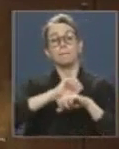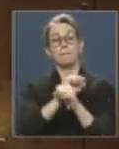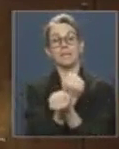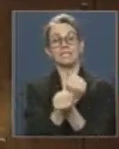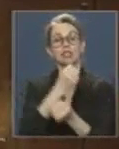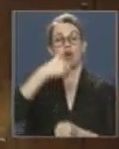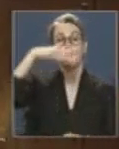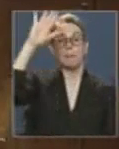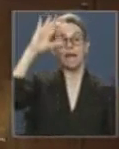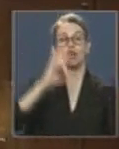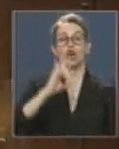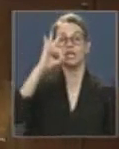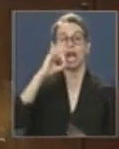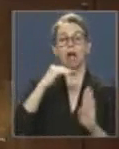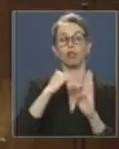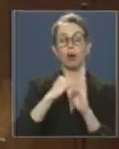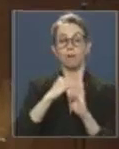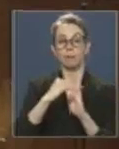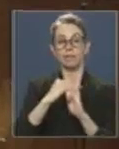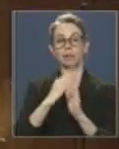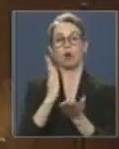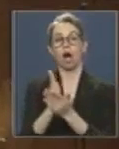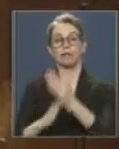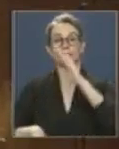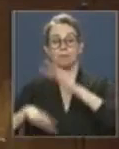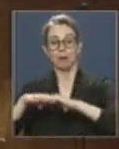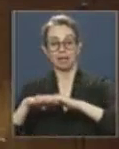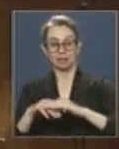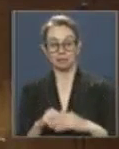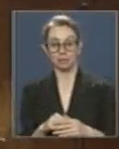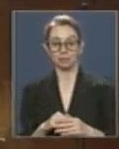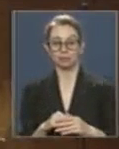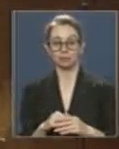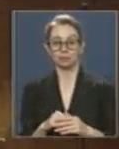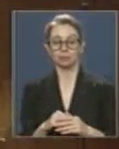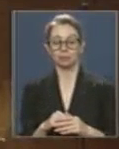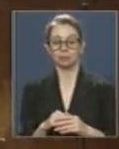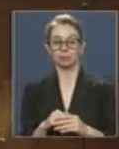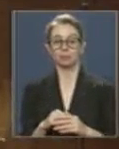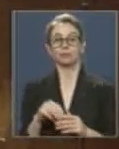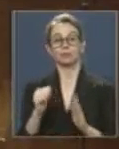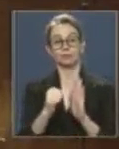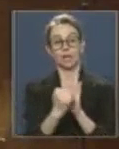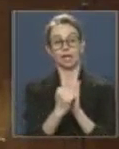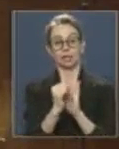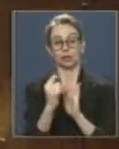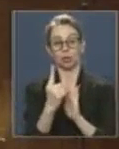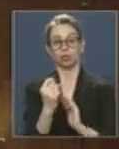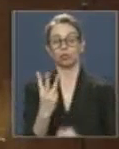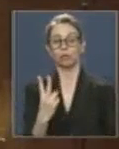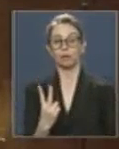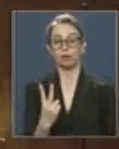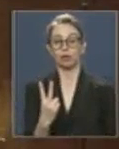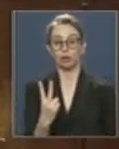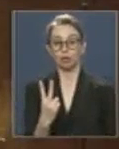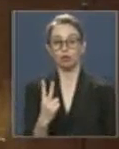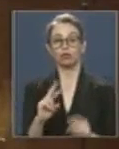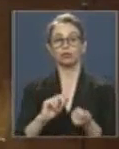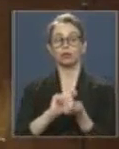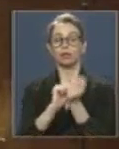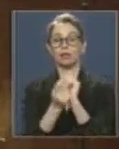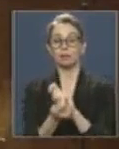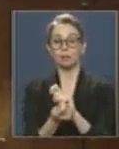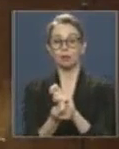sus grados mínimos a máximo. Por su parte, el artículo 1, número 2, en la